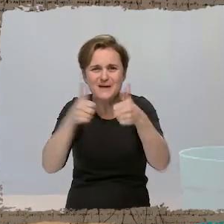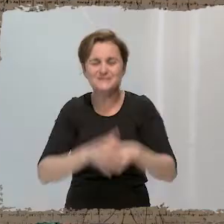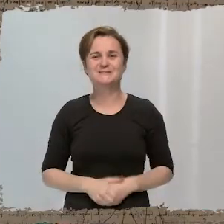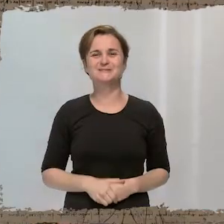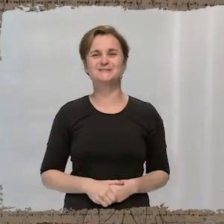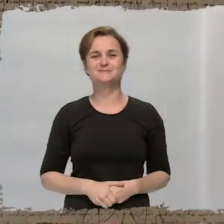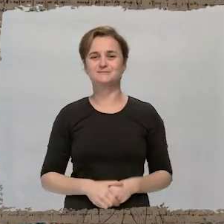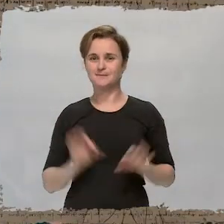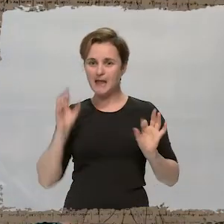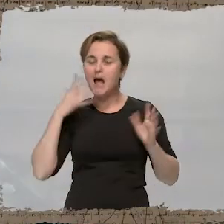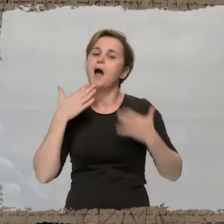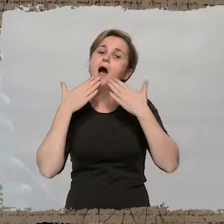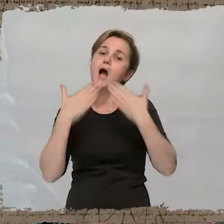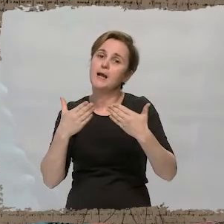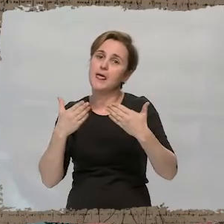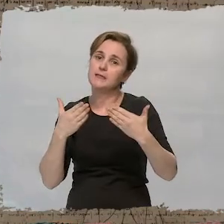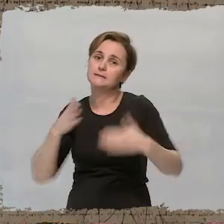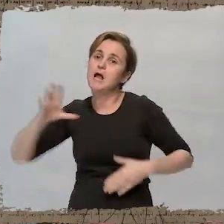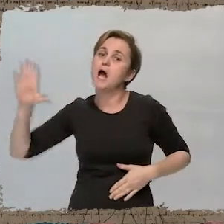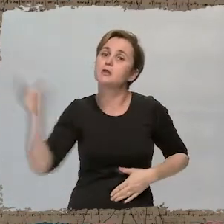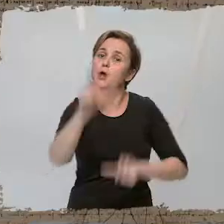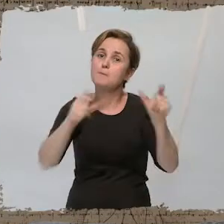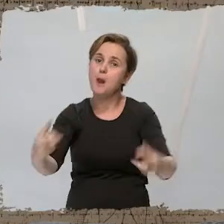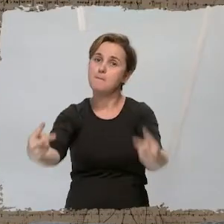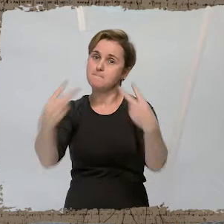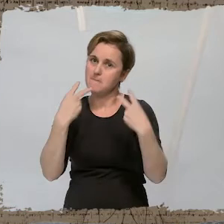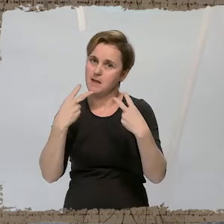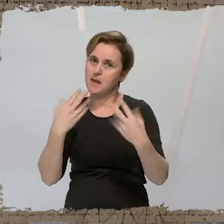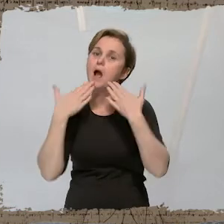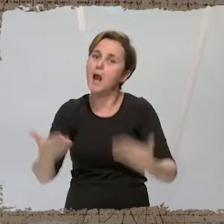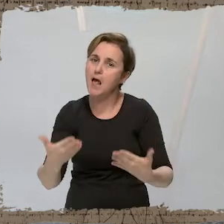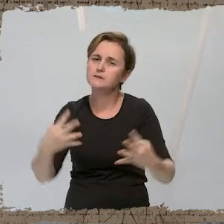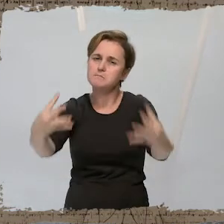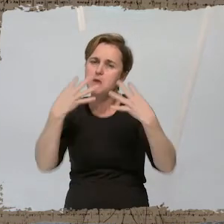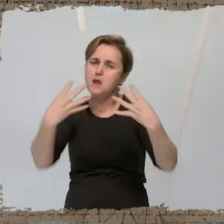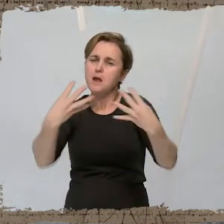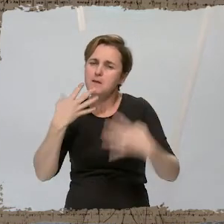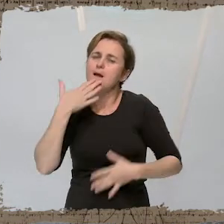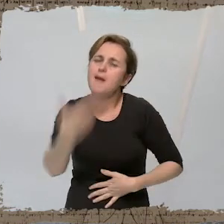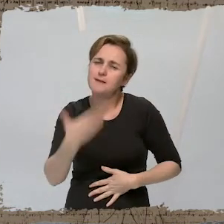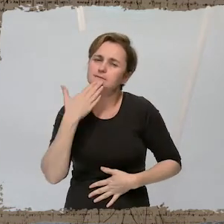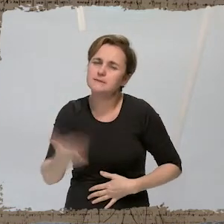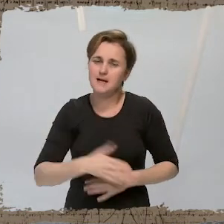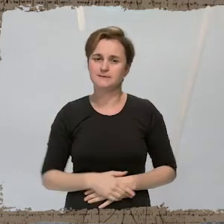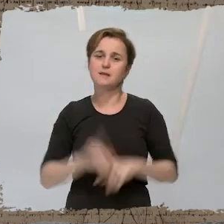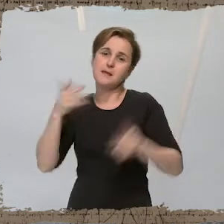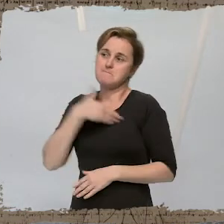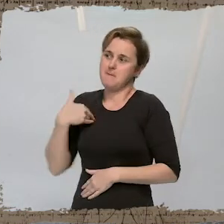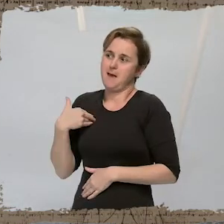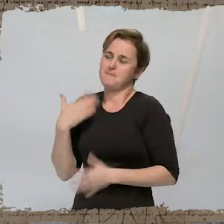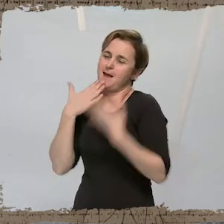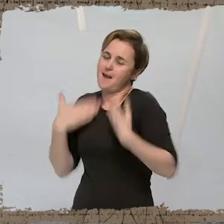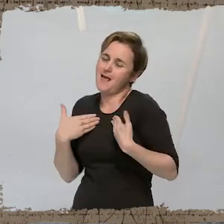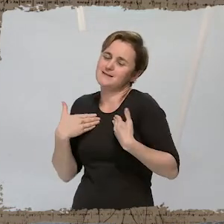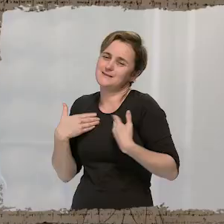buenísimo tenemos que además agradecer a nuestros televidentes porque sin ellos nada de esto hubiese sido posible y a la